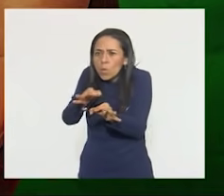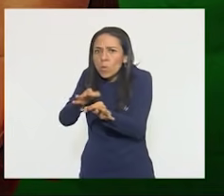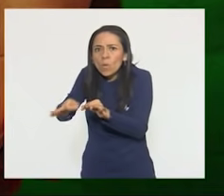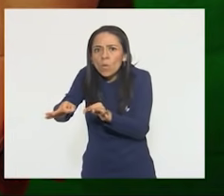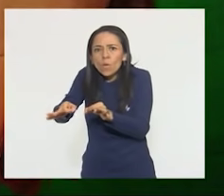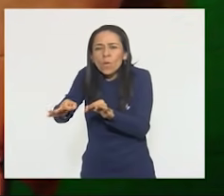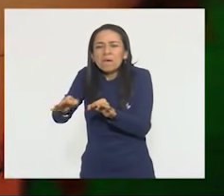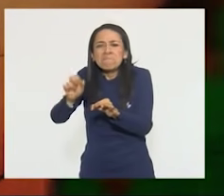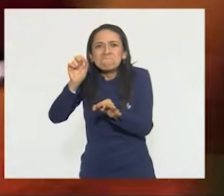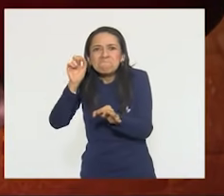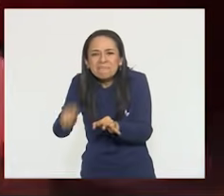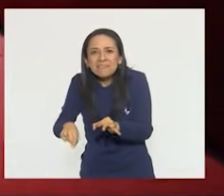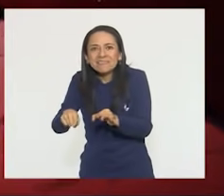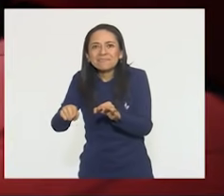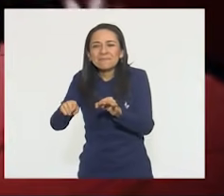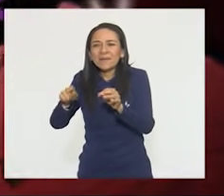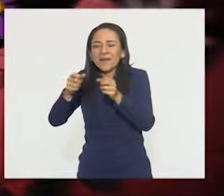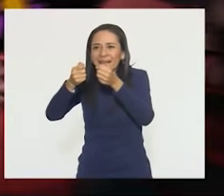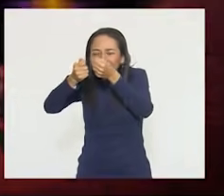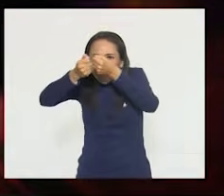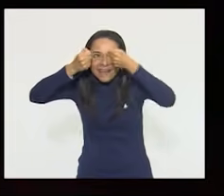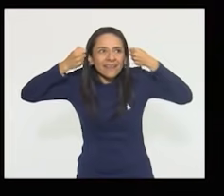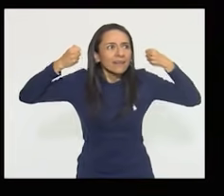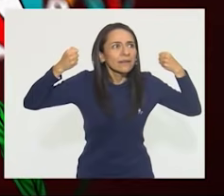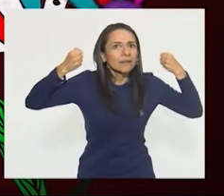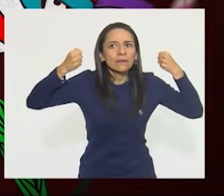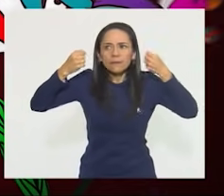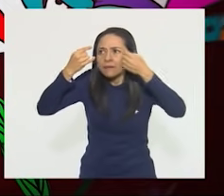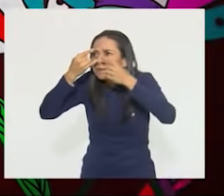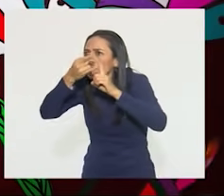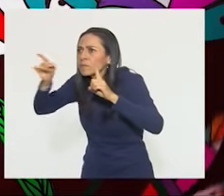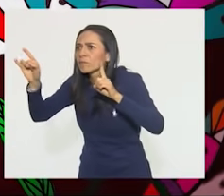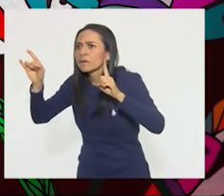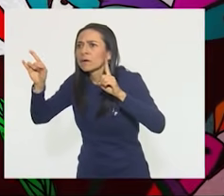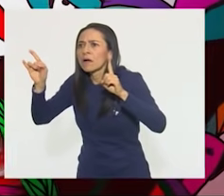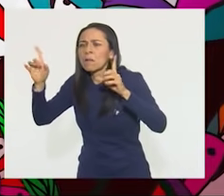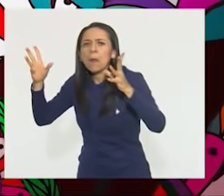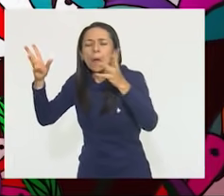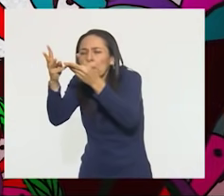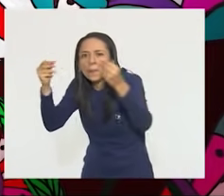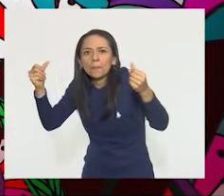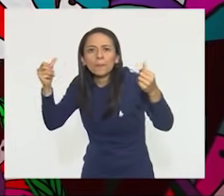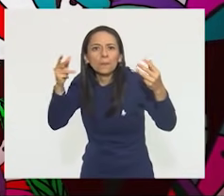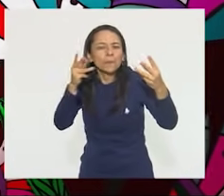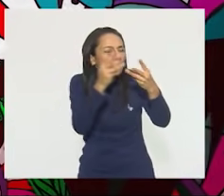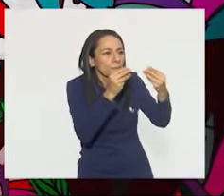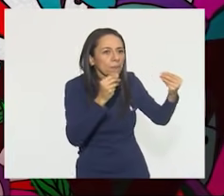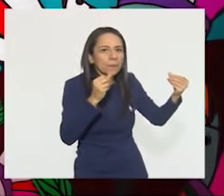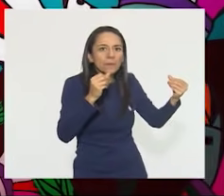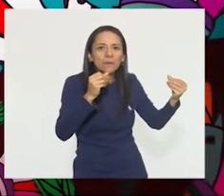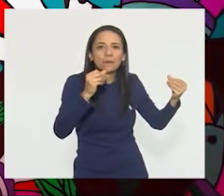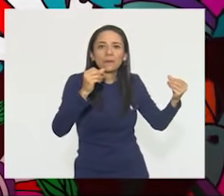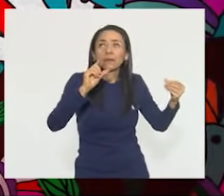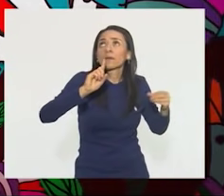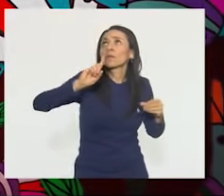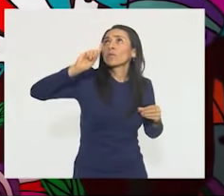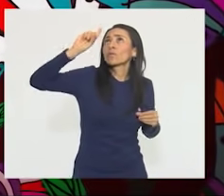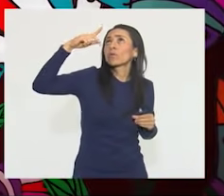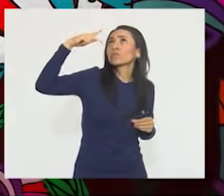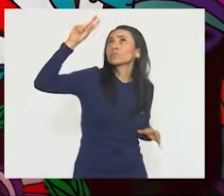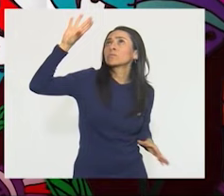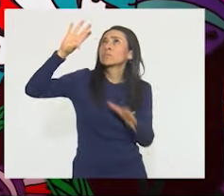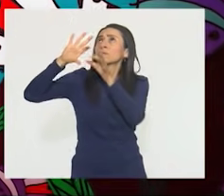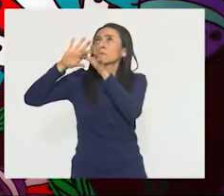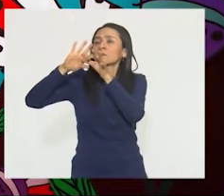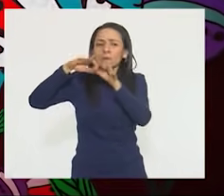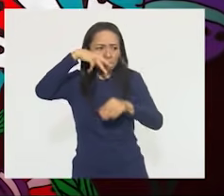manali, mis la chiatis, pampa de machilis tlamantli ten santo teco hueli quichiwa, guantlen quichiwa más igual tlágame. Y a